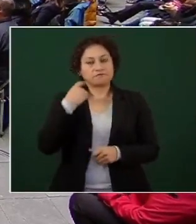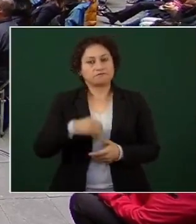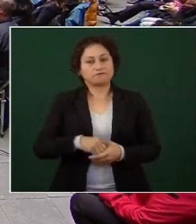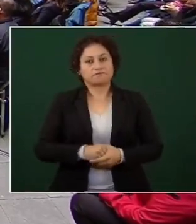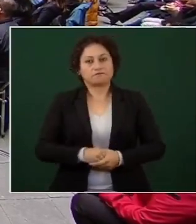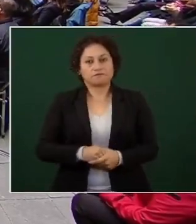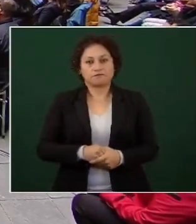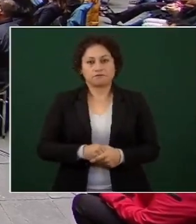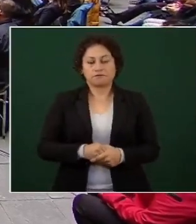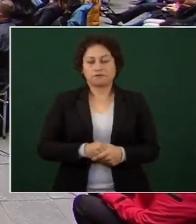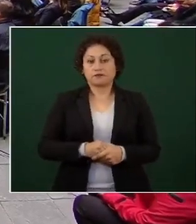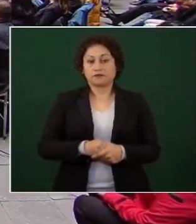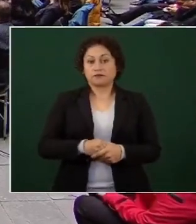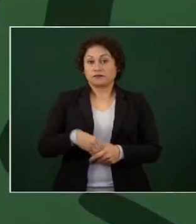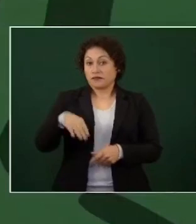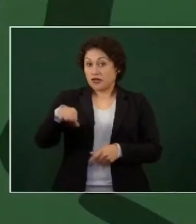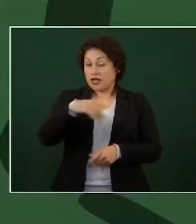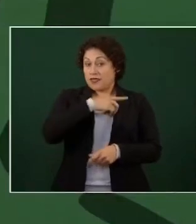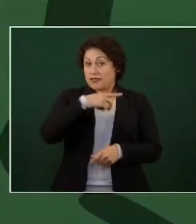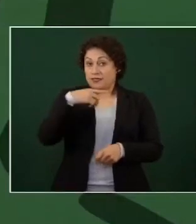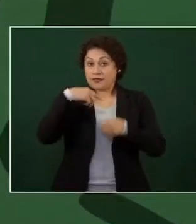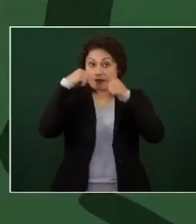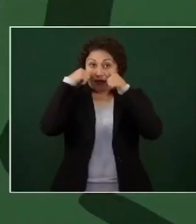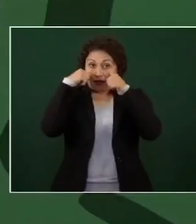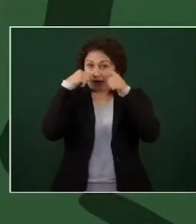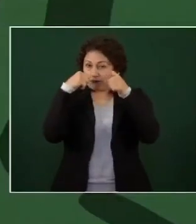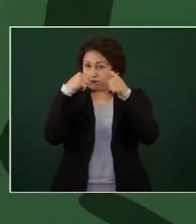Hay que estar muy pendientes.